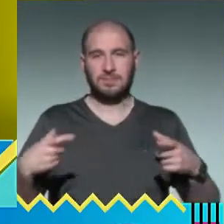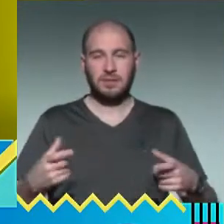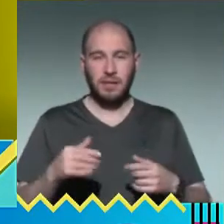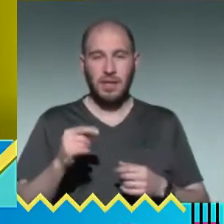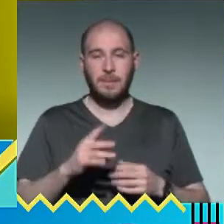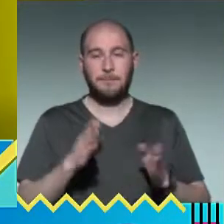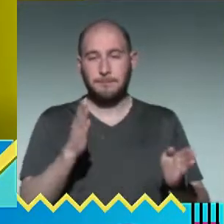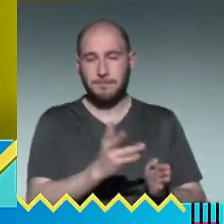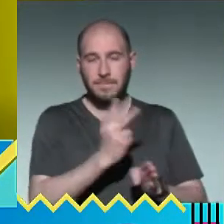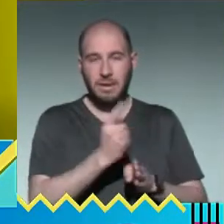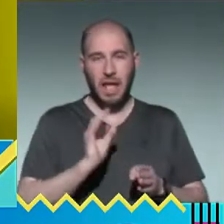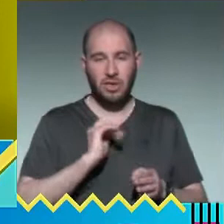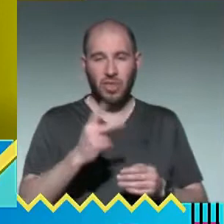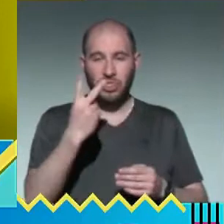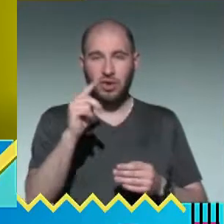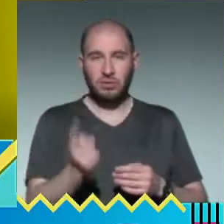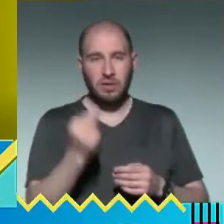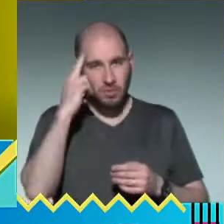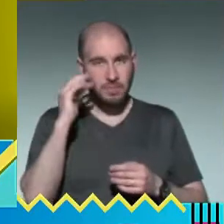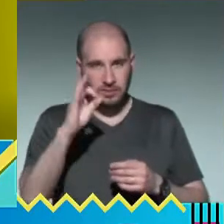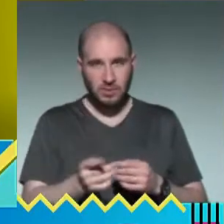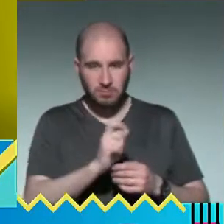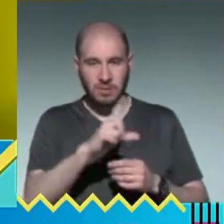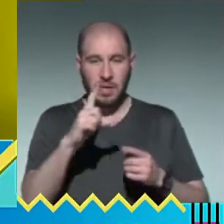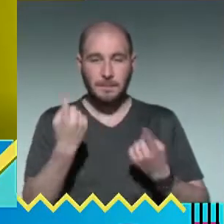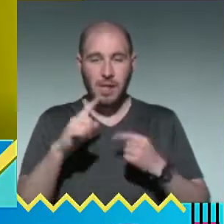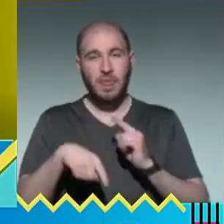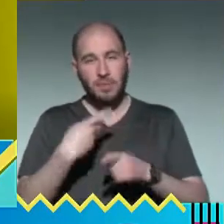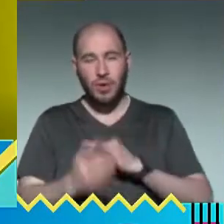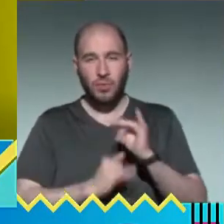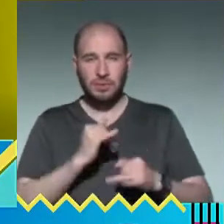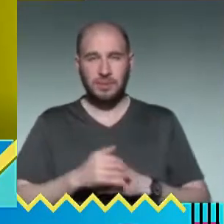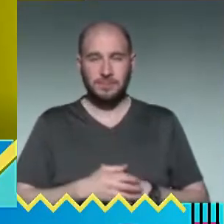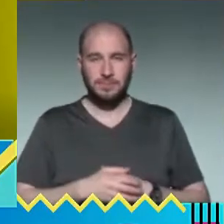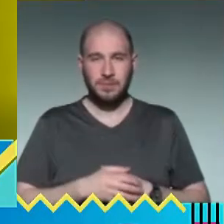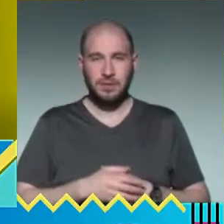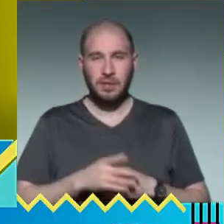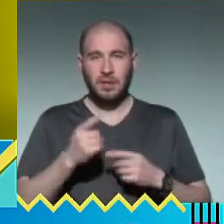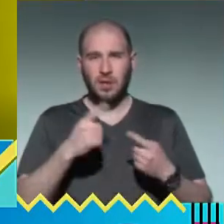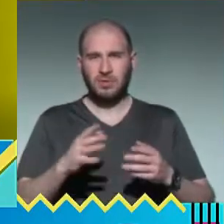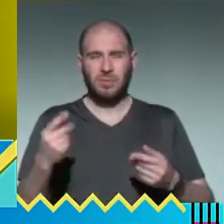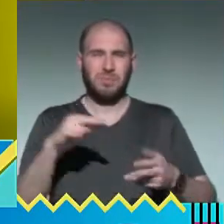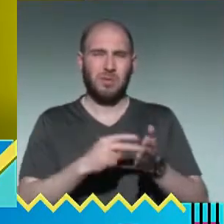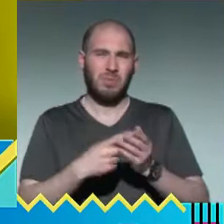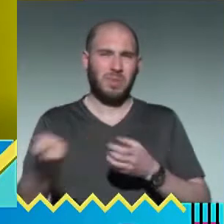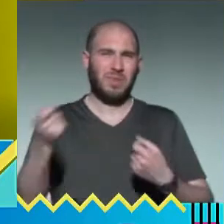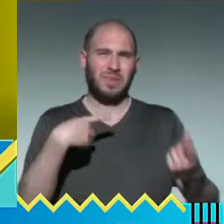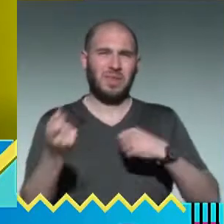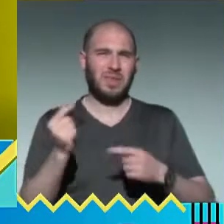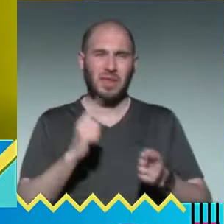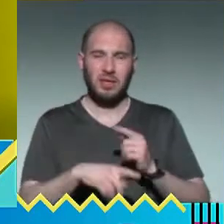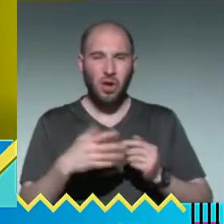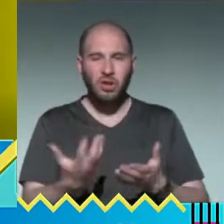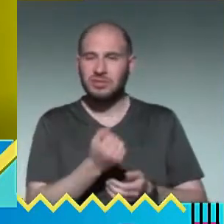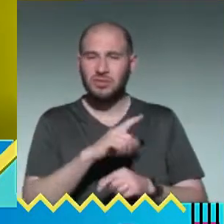hasta el primer trimestre de este año de un 2,9%. Pero después dijo que, una serie de shocks que llegaron justo cuando no se había